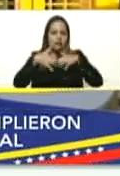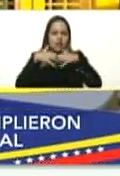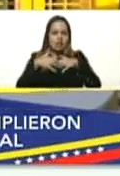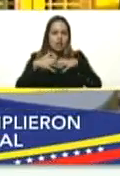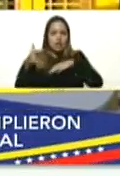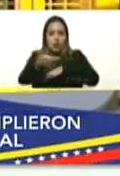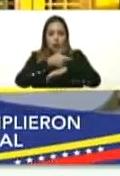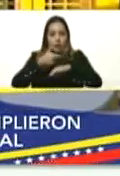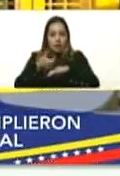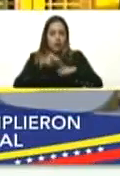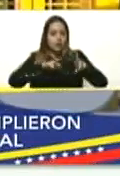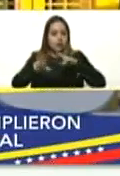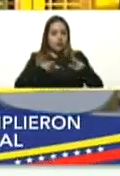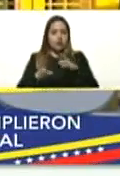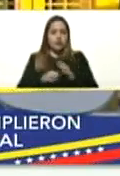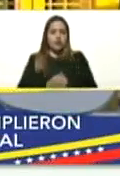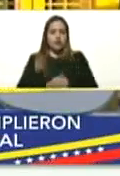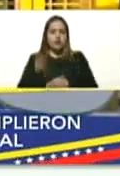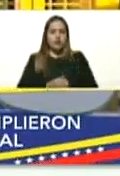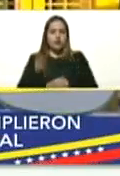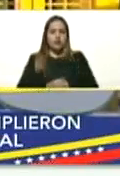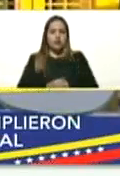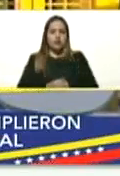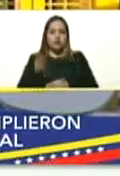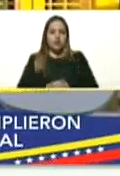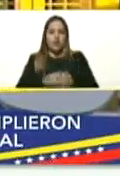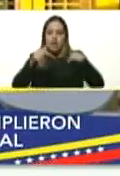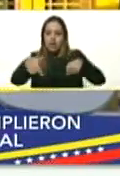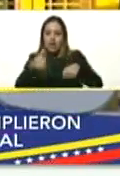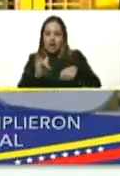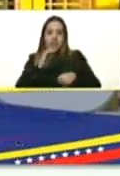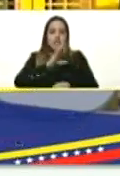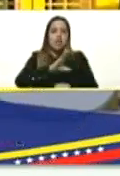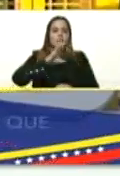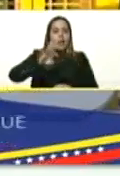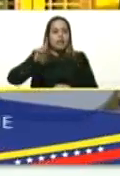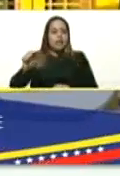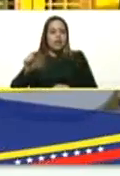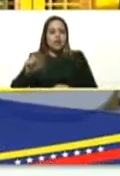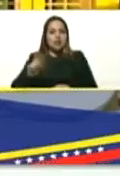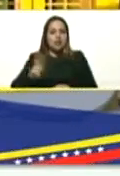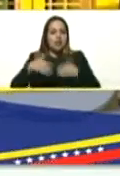Estado. Aquí tenemos presente a los CPT de Pequivén,